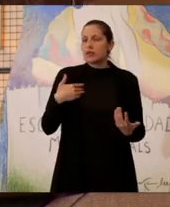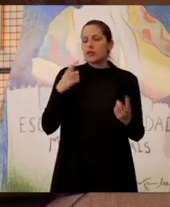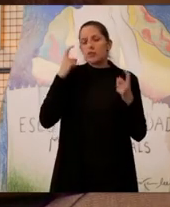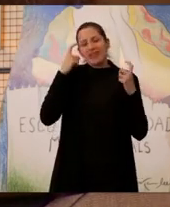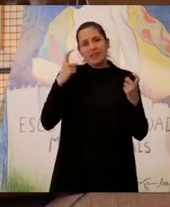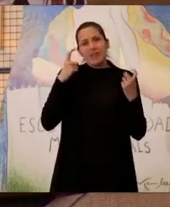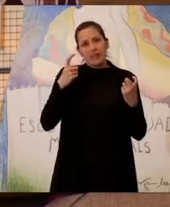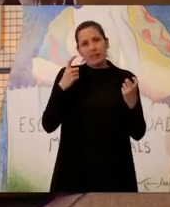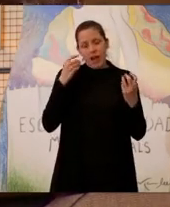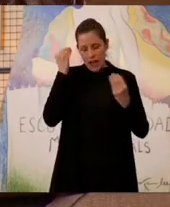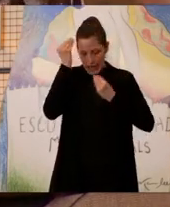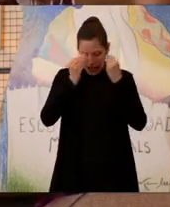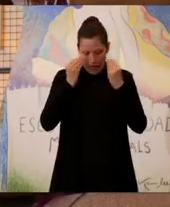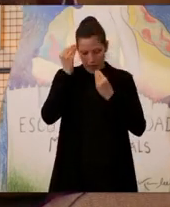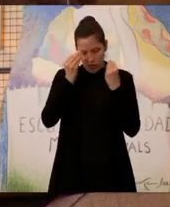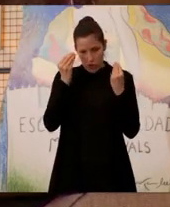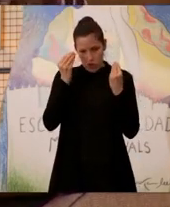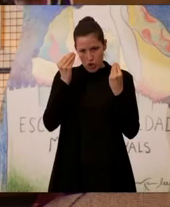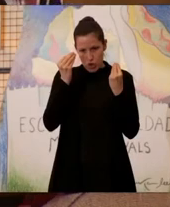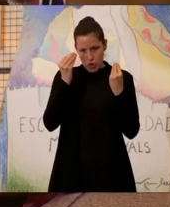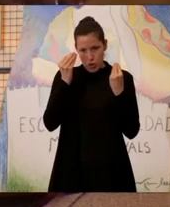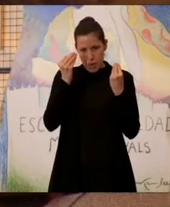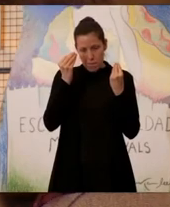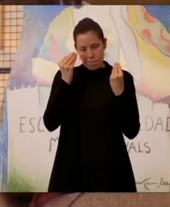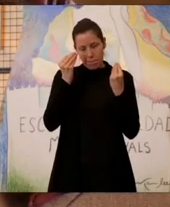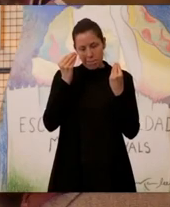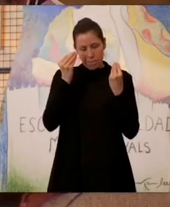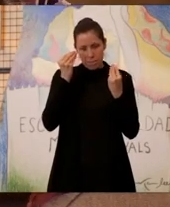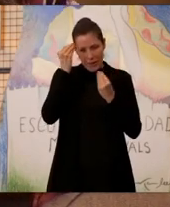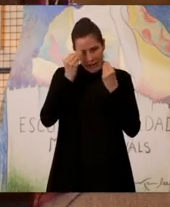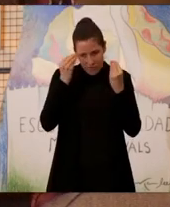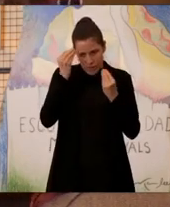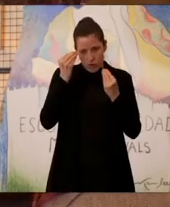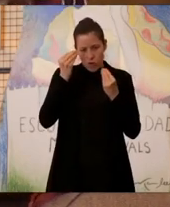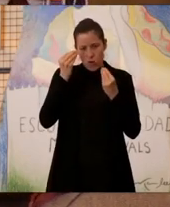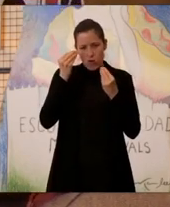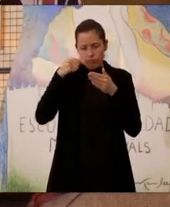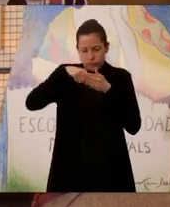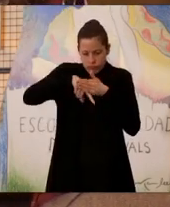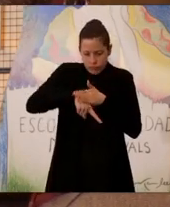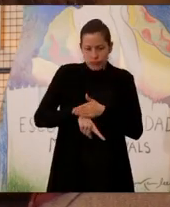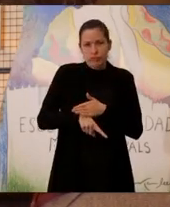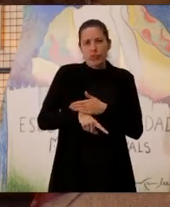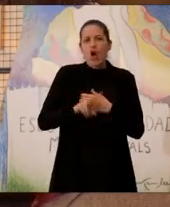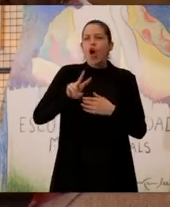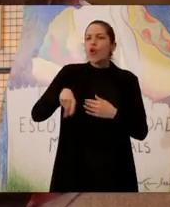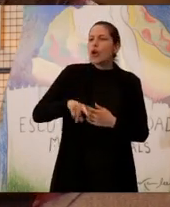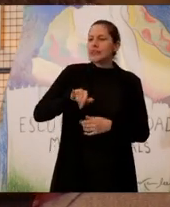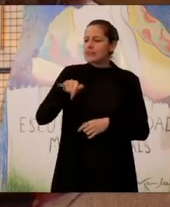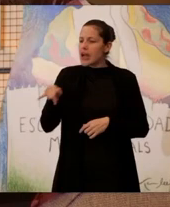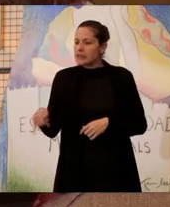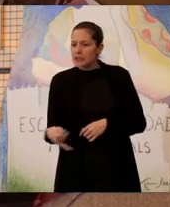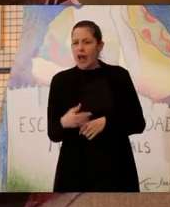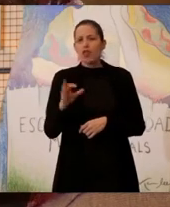es una salida por cansancio por aburrimiento mucho menos por estar quemada ni nada de eso no no Es que creo que